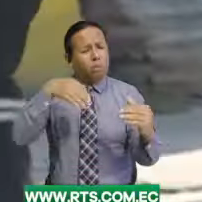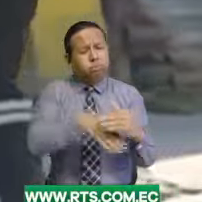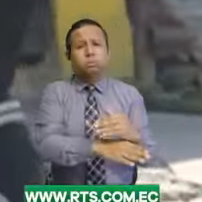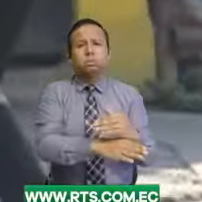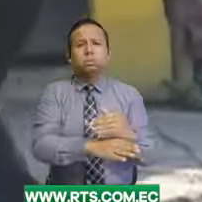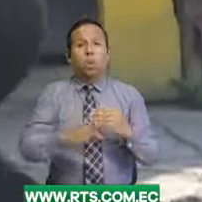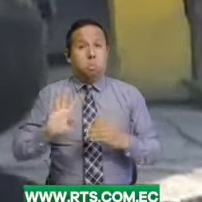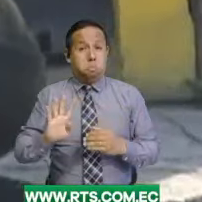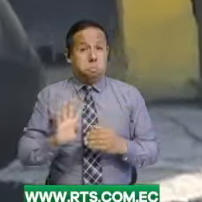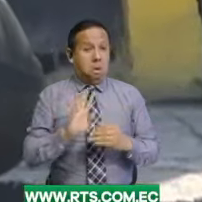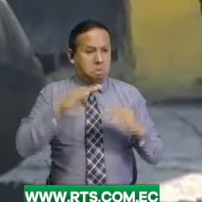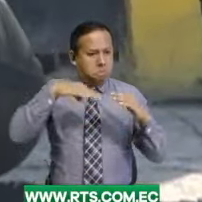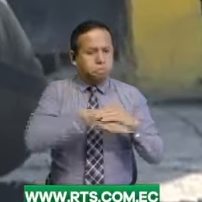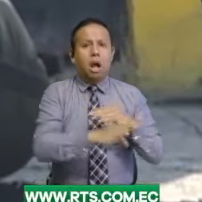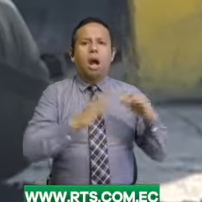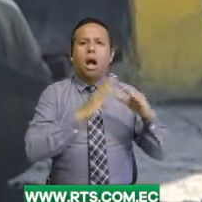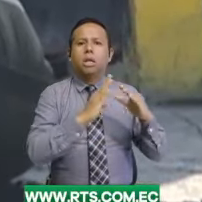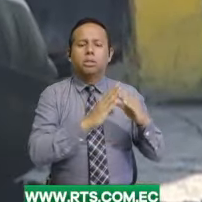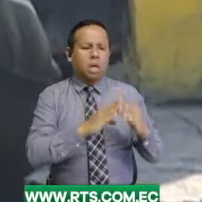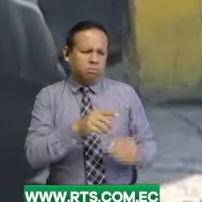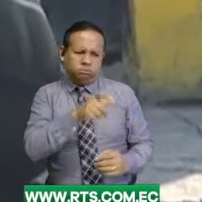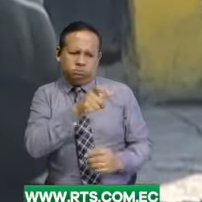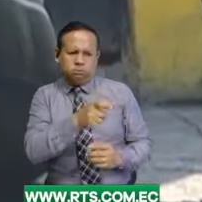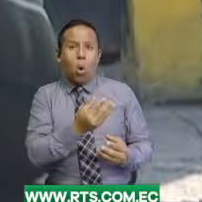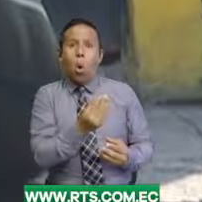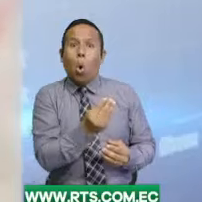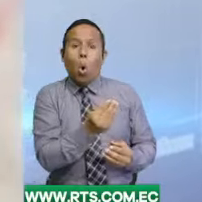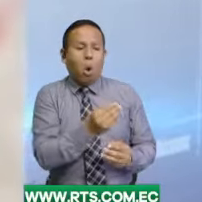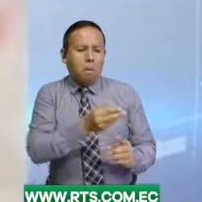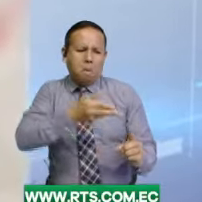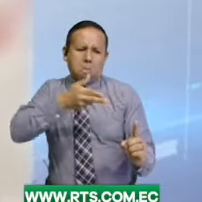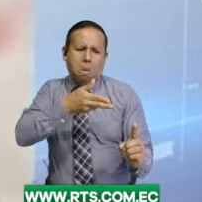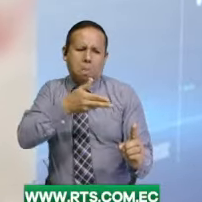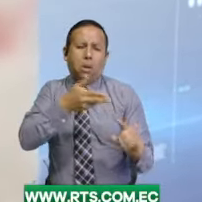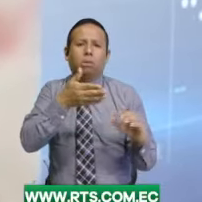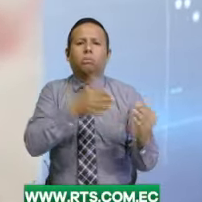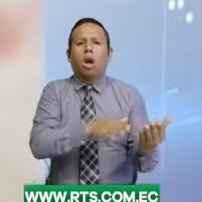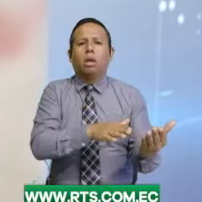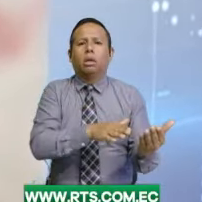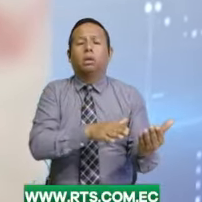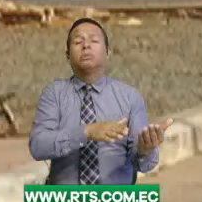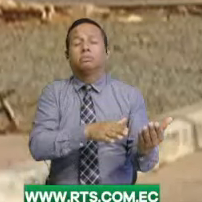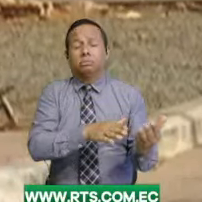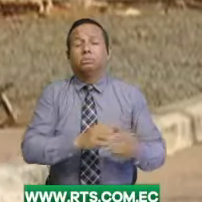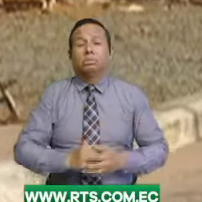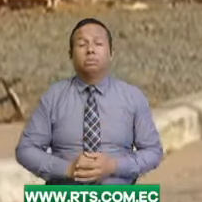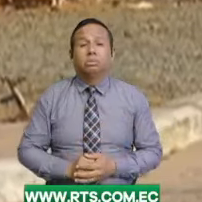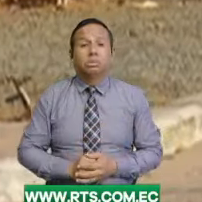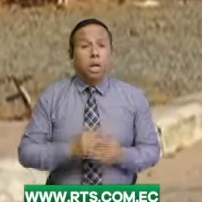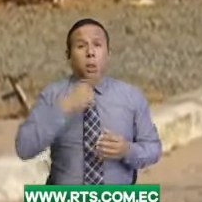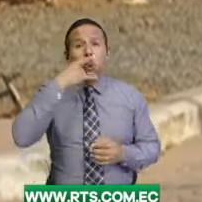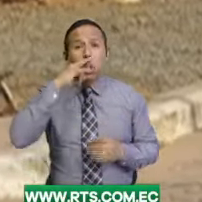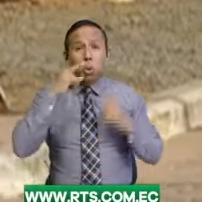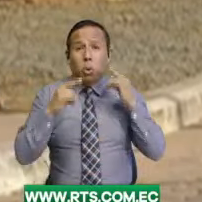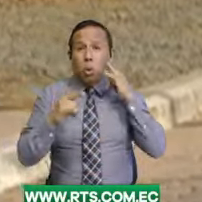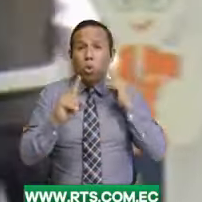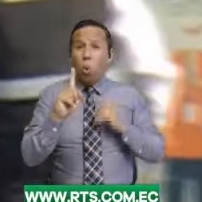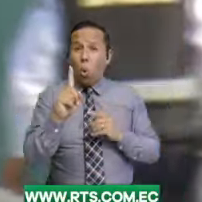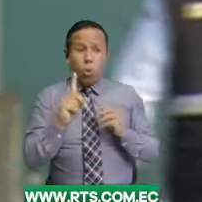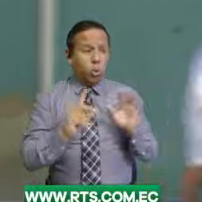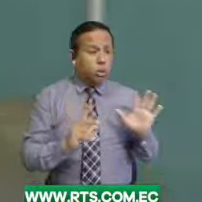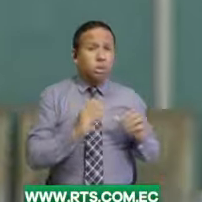a la vivienda y aquí encontraron a la tercera víctima, que después se confirmó que falleció en la sala de emergencia, mientras que los niños de 1 y 5